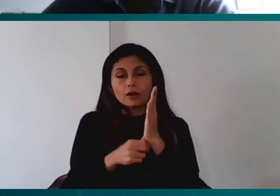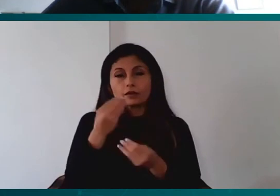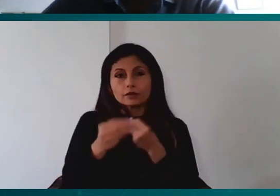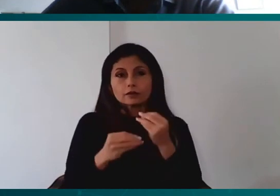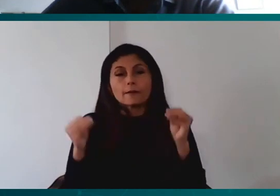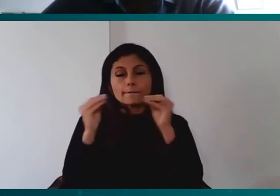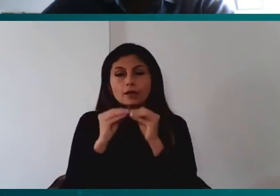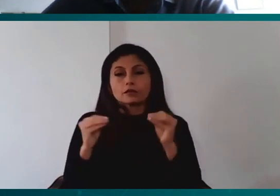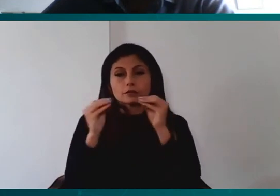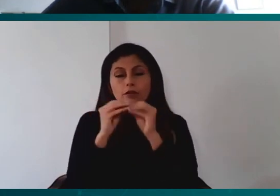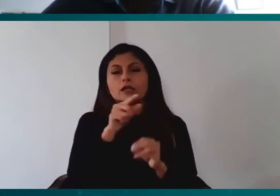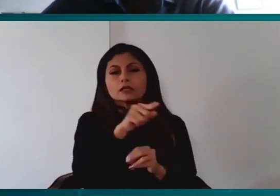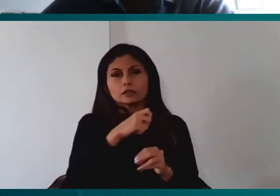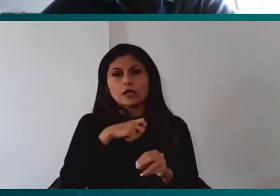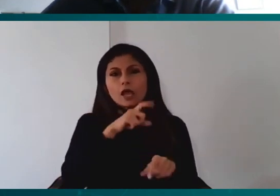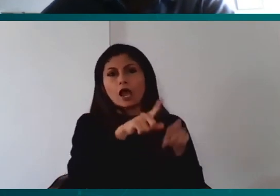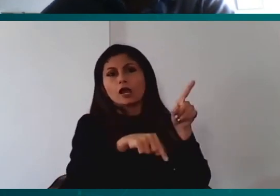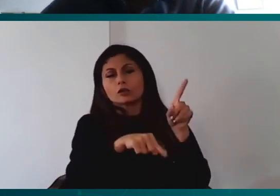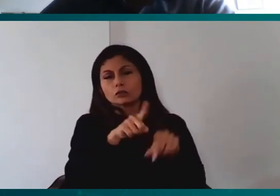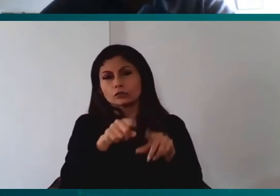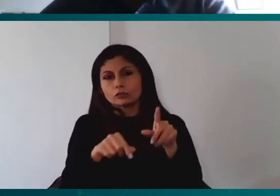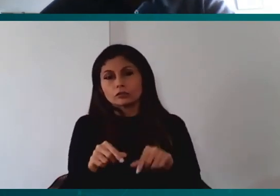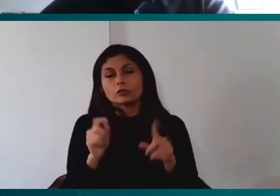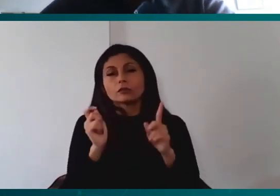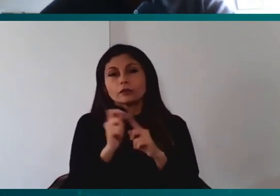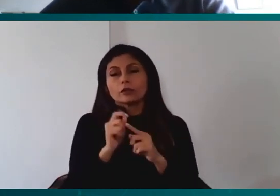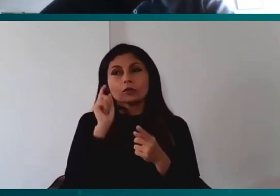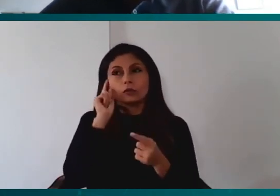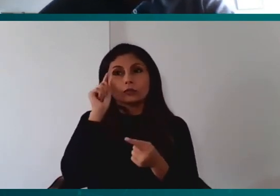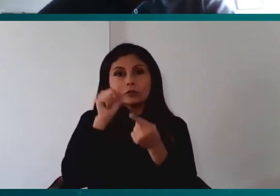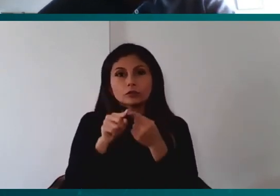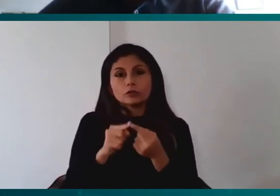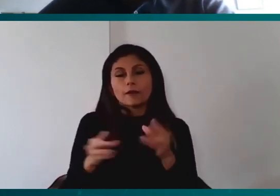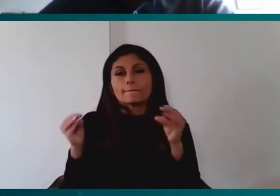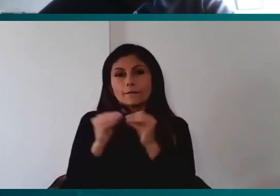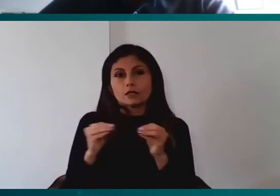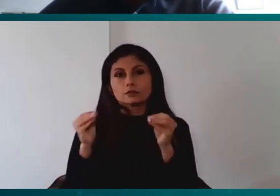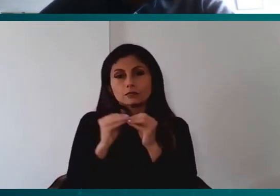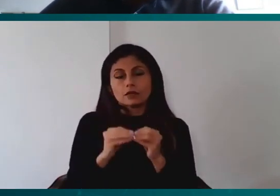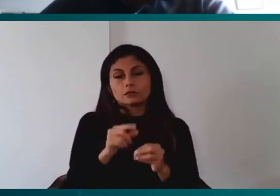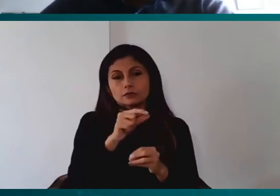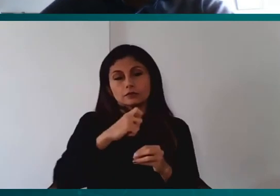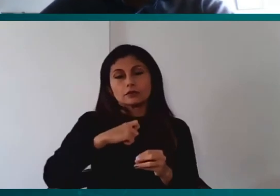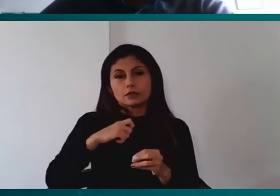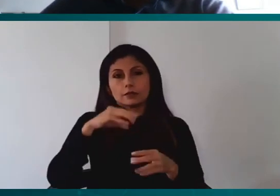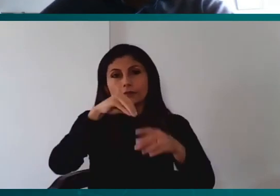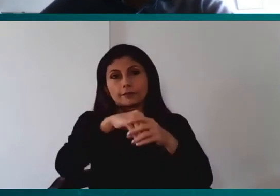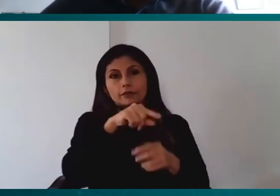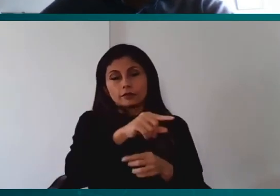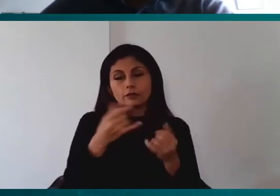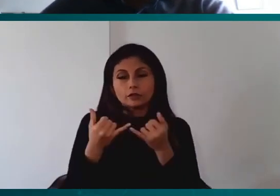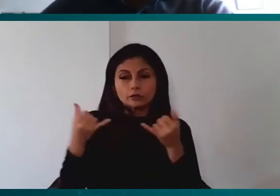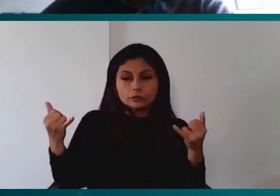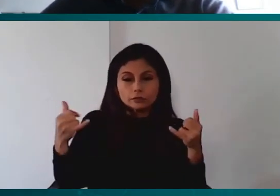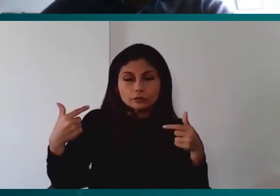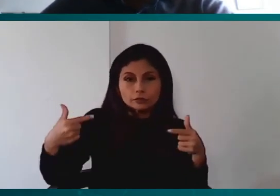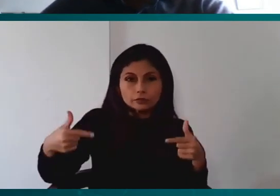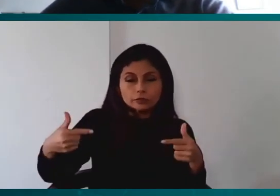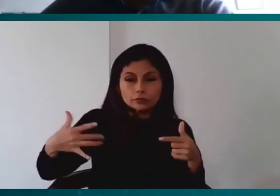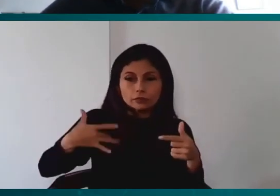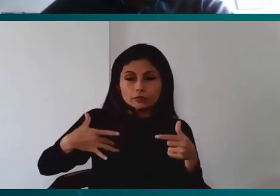incrementar esa capacidad con una serie de proyectos que se han venido realizando de mediciones experimentales en la